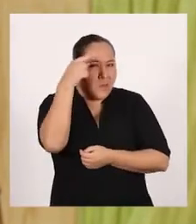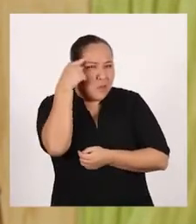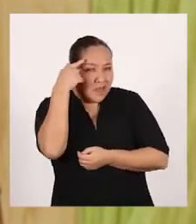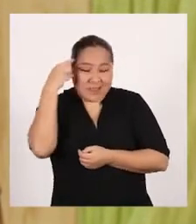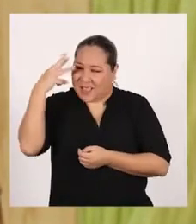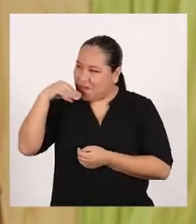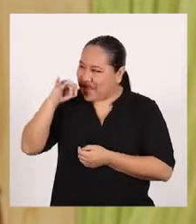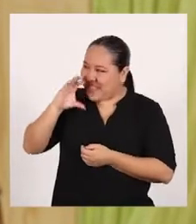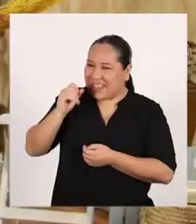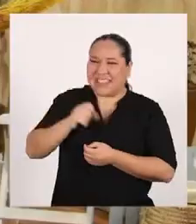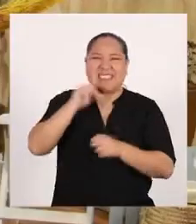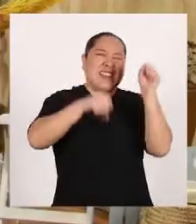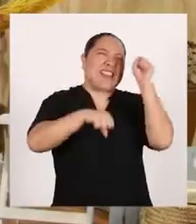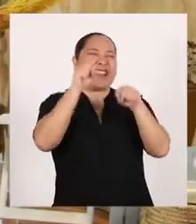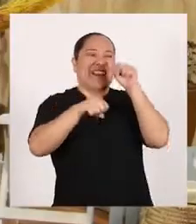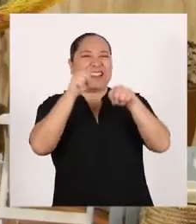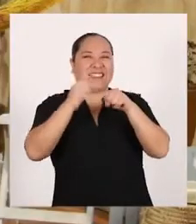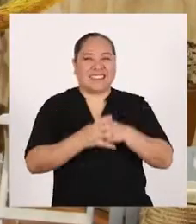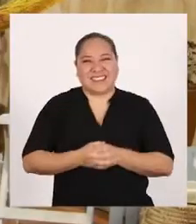parece, Miki? ¡Sí!